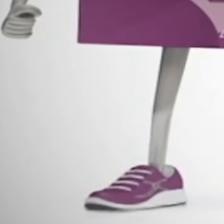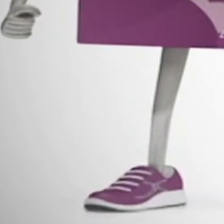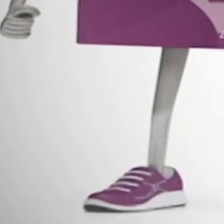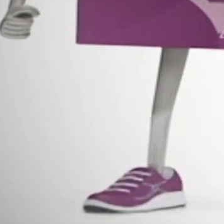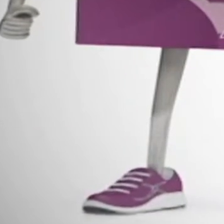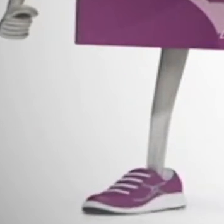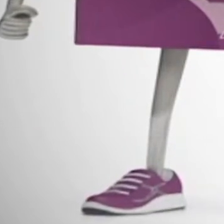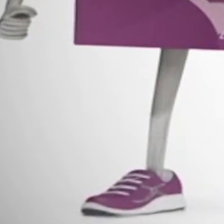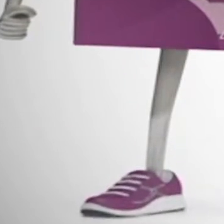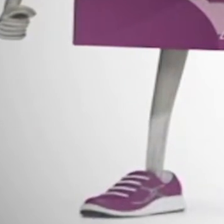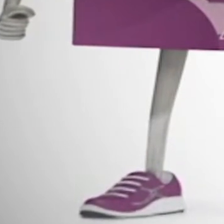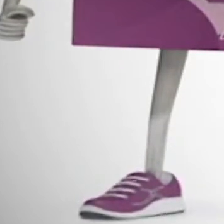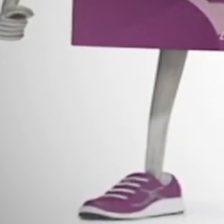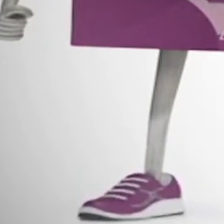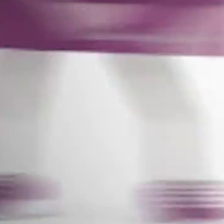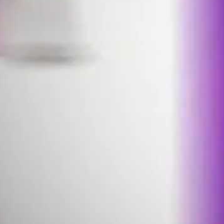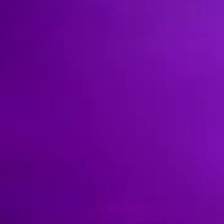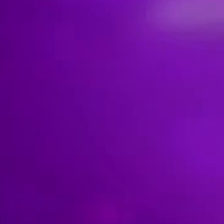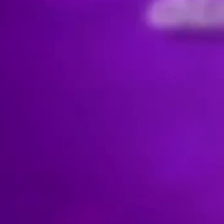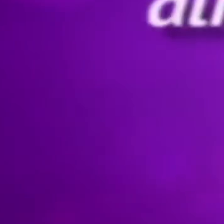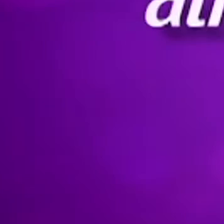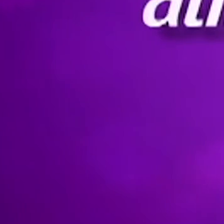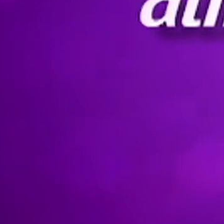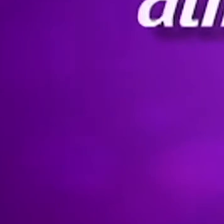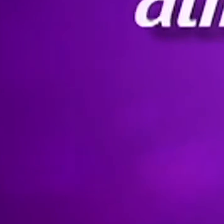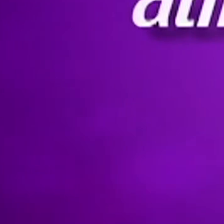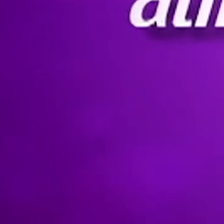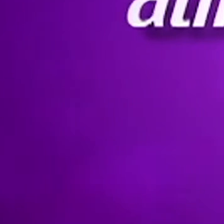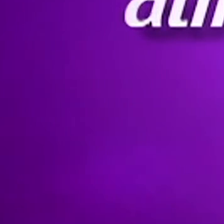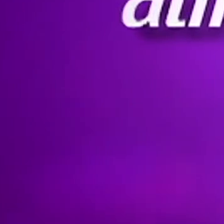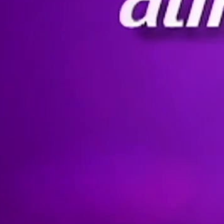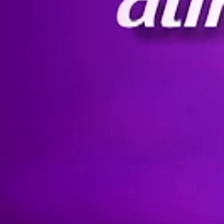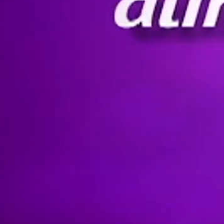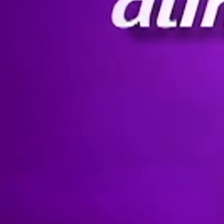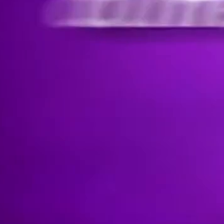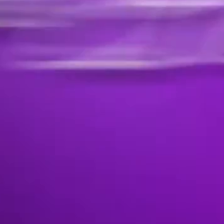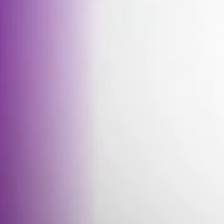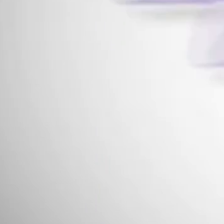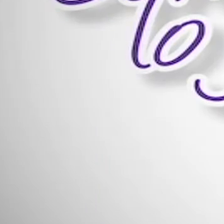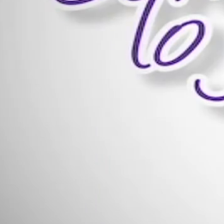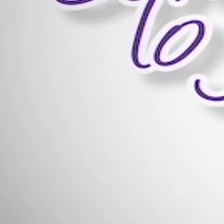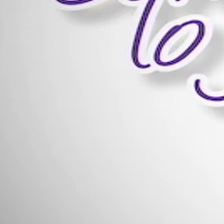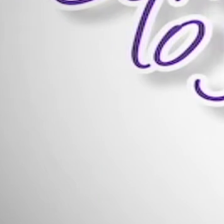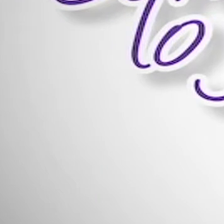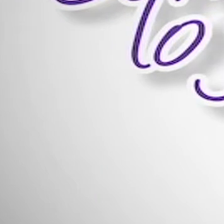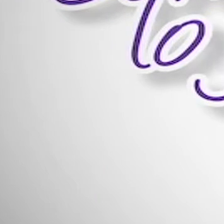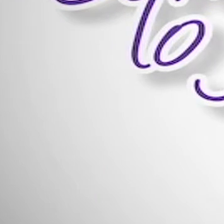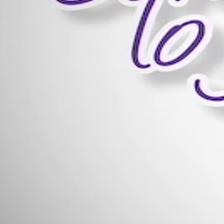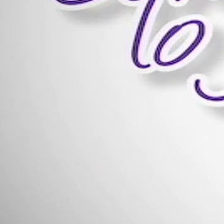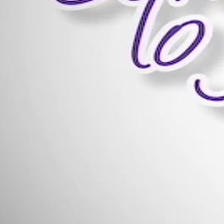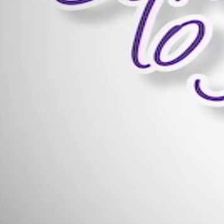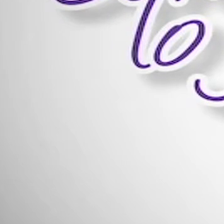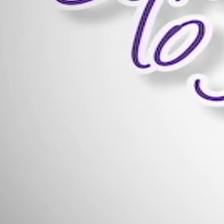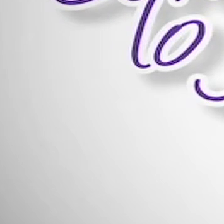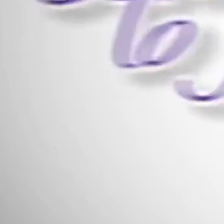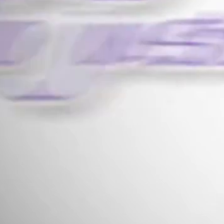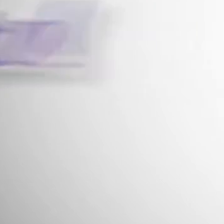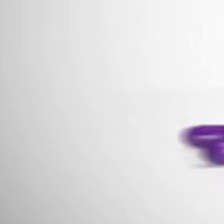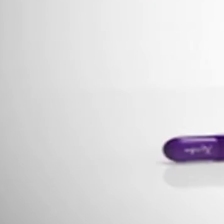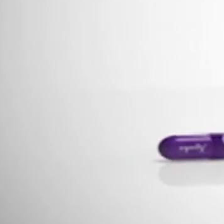Que tu apetito no te traicione. Aliméntate bien. Come lo justo con